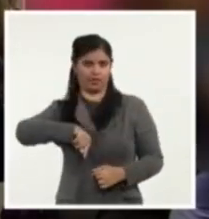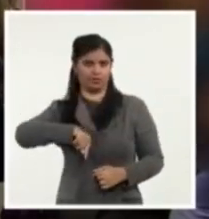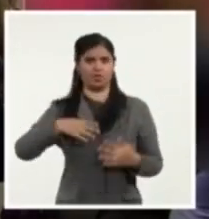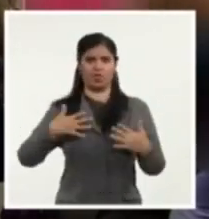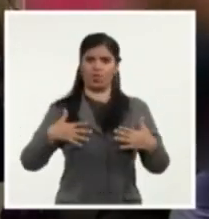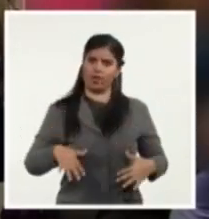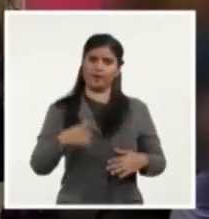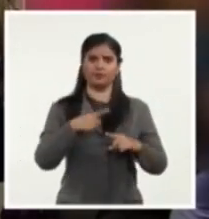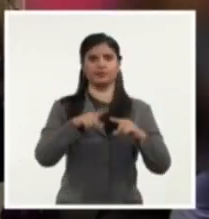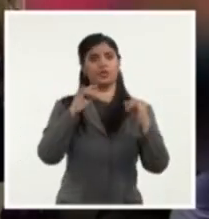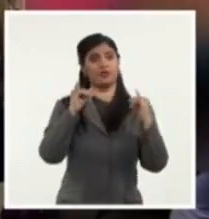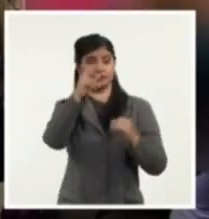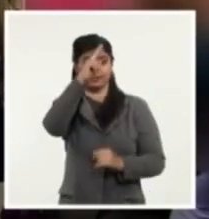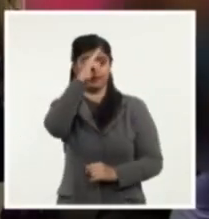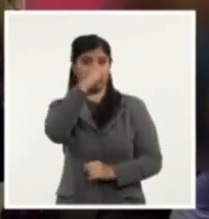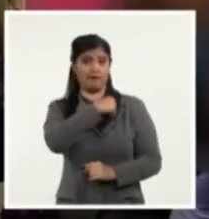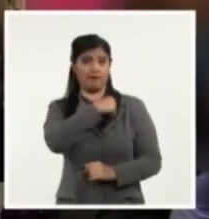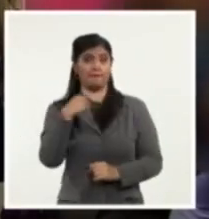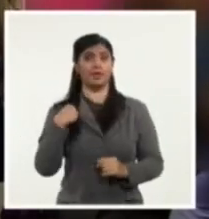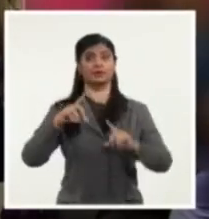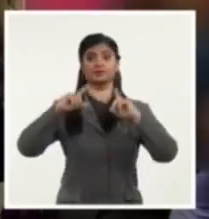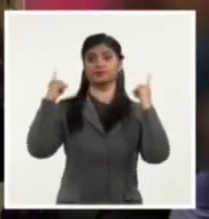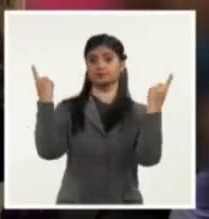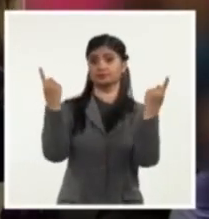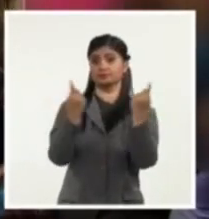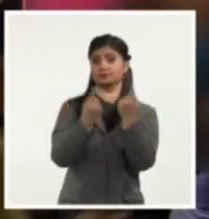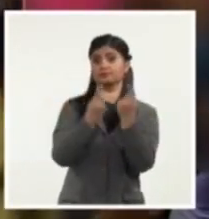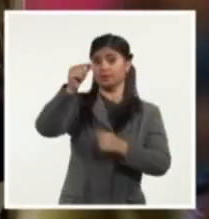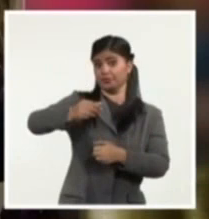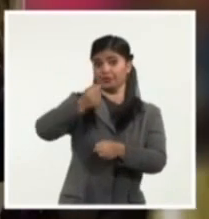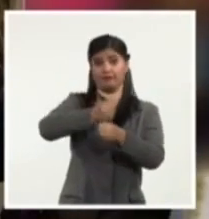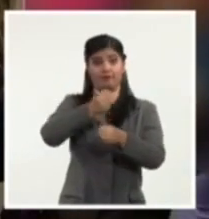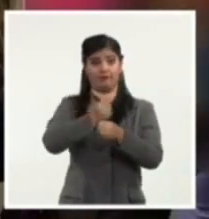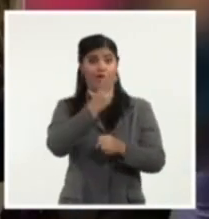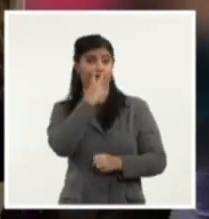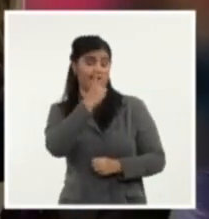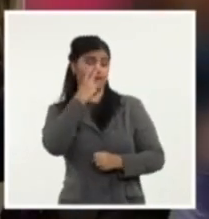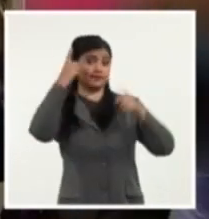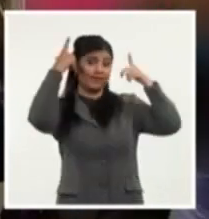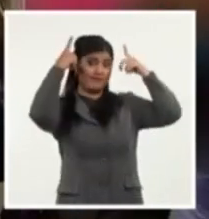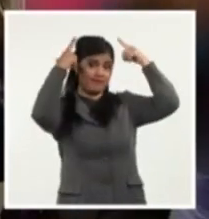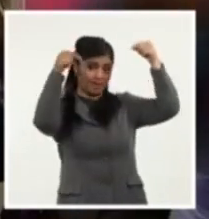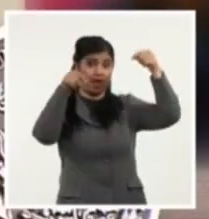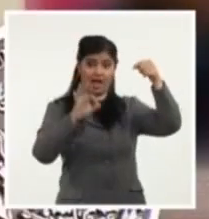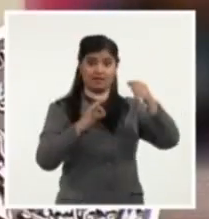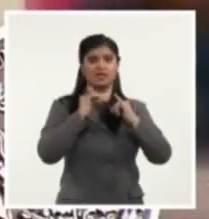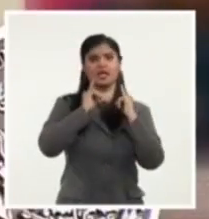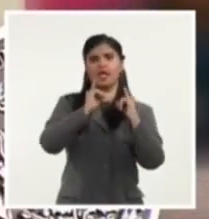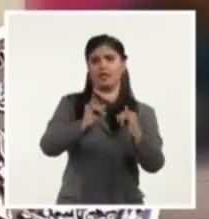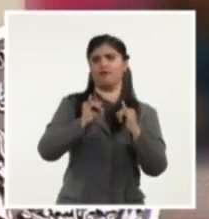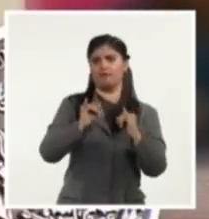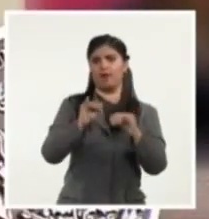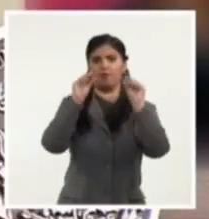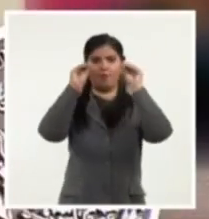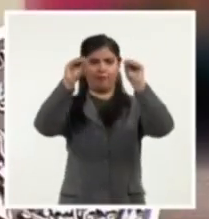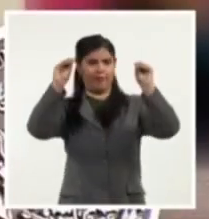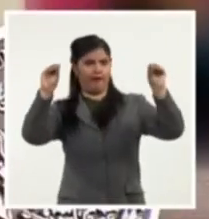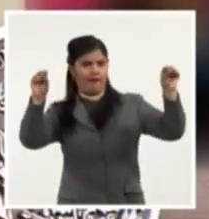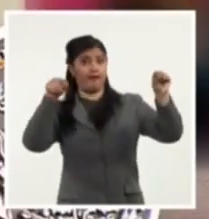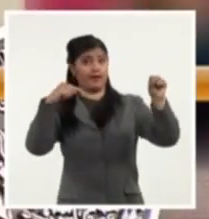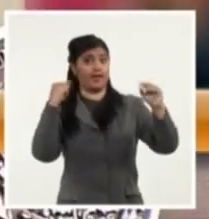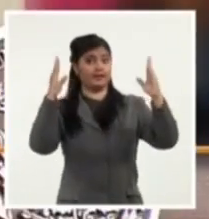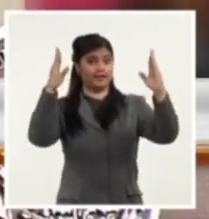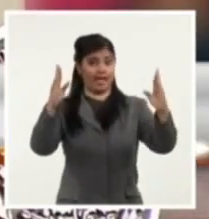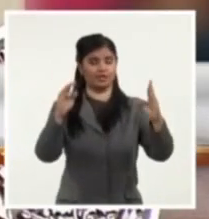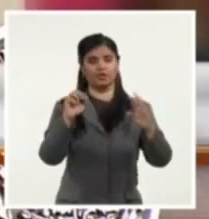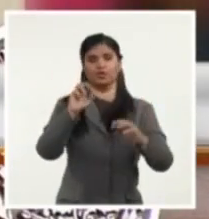de los médicos generales y de personal de enfermería, como lo informamos aquí también, tuvimos una convocatoria ya este año del